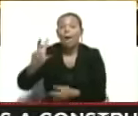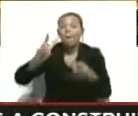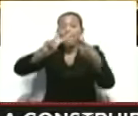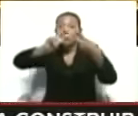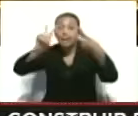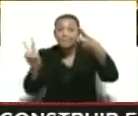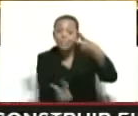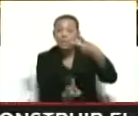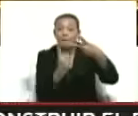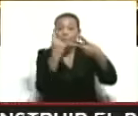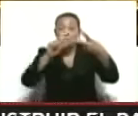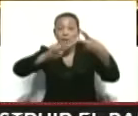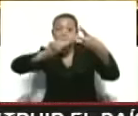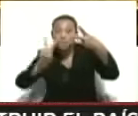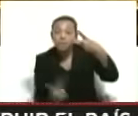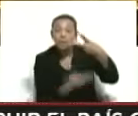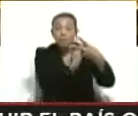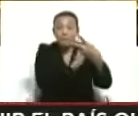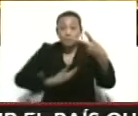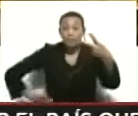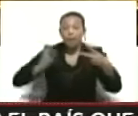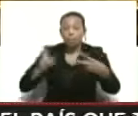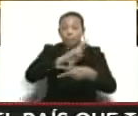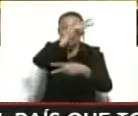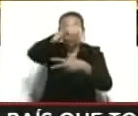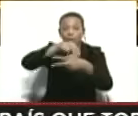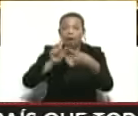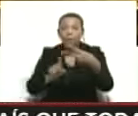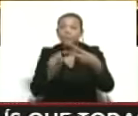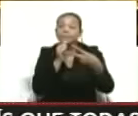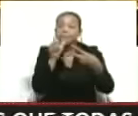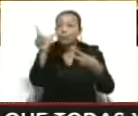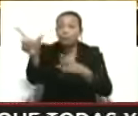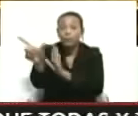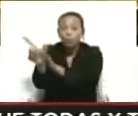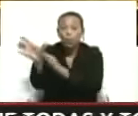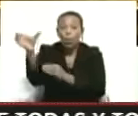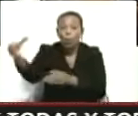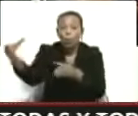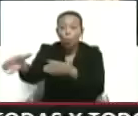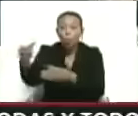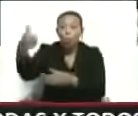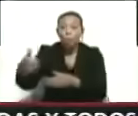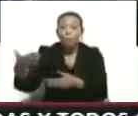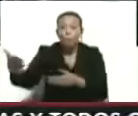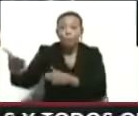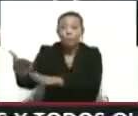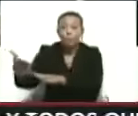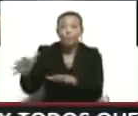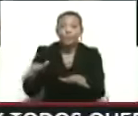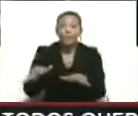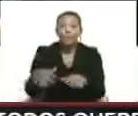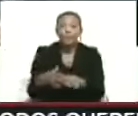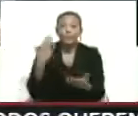cargo como primer vicepresidente de la Asamblea Nacional, sírvanse manifestarlo con la señal de costumbre.